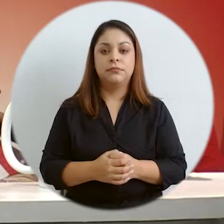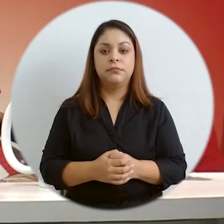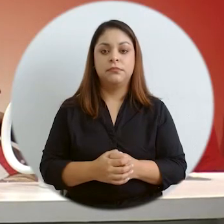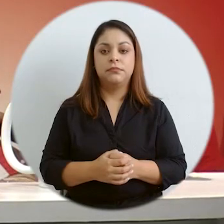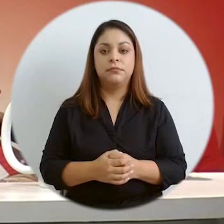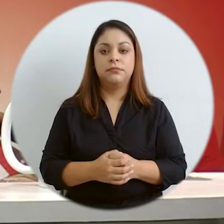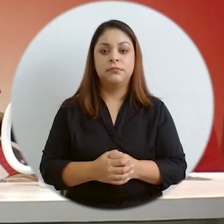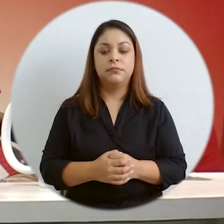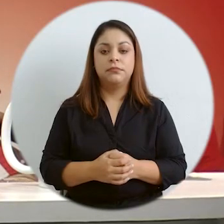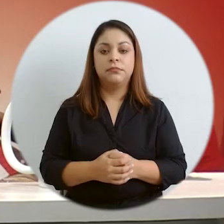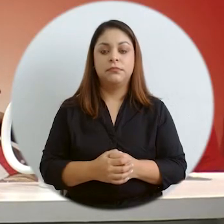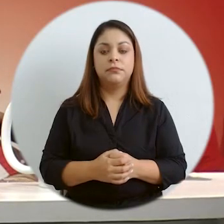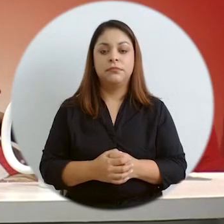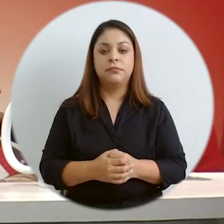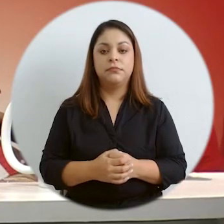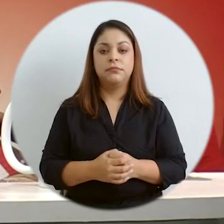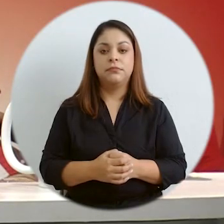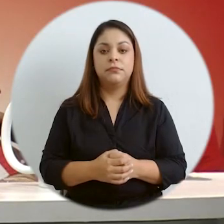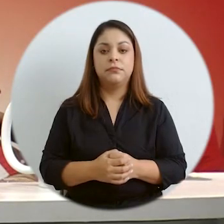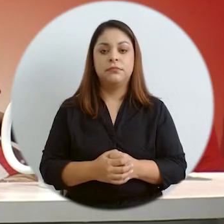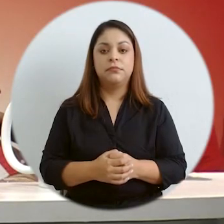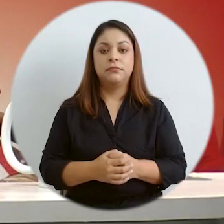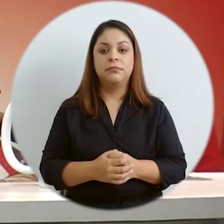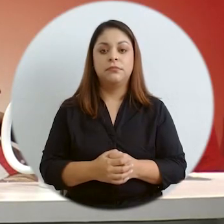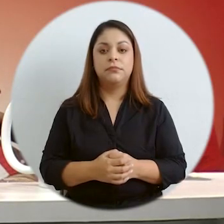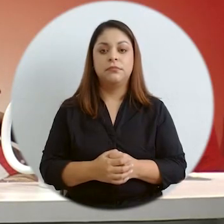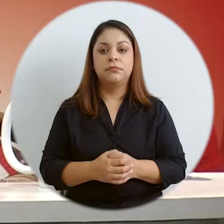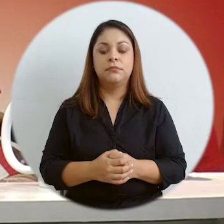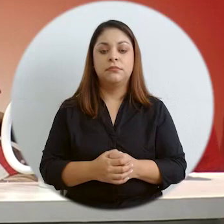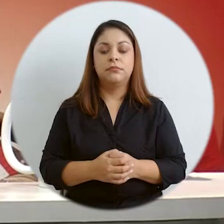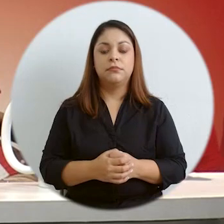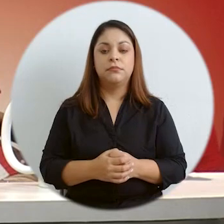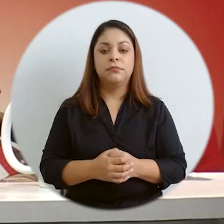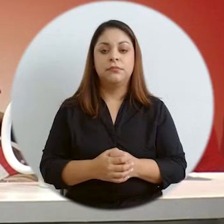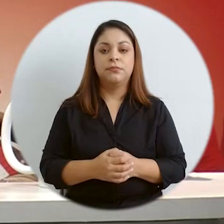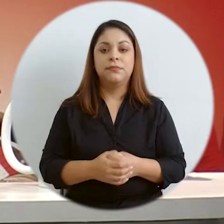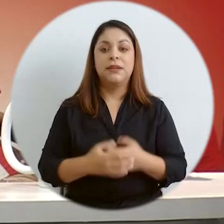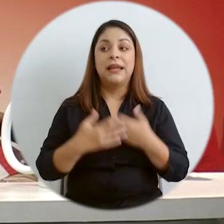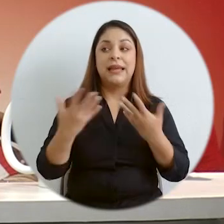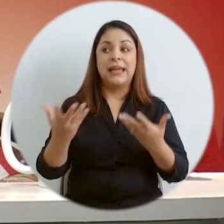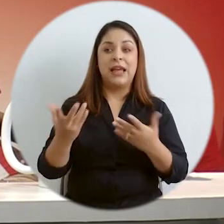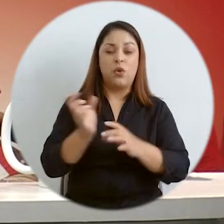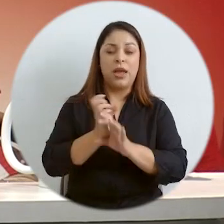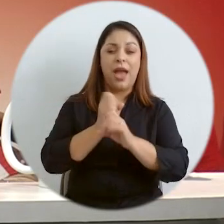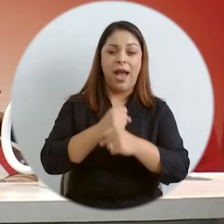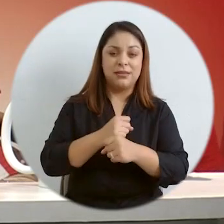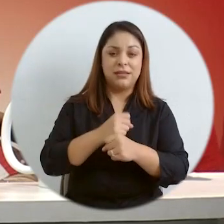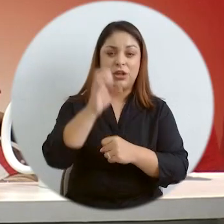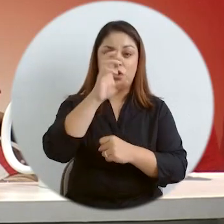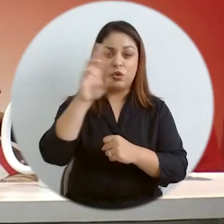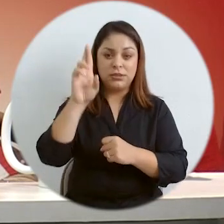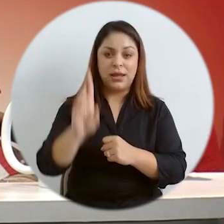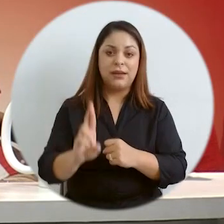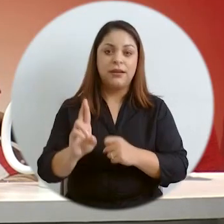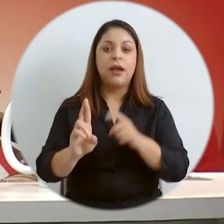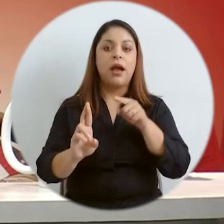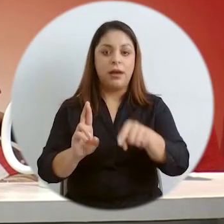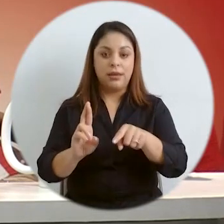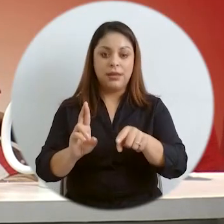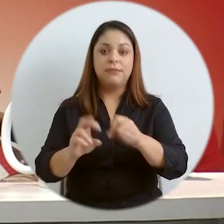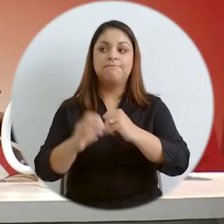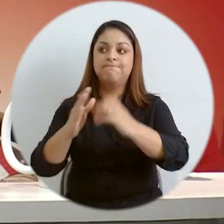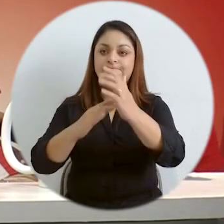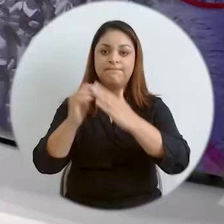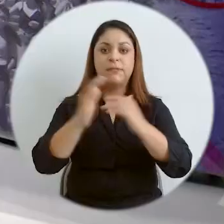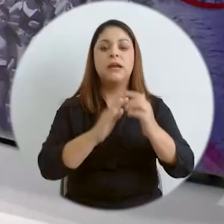aparato, digamos, y ese tejido social que se crea a través del Estado costarricense, que responda realmente a las necesidades